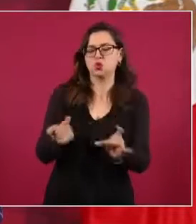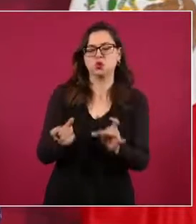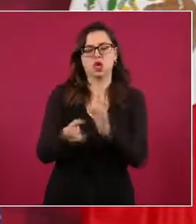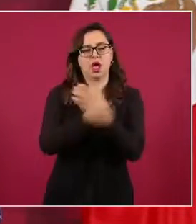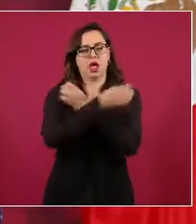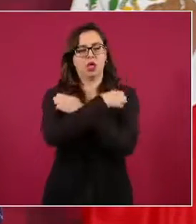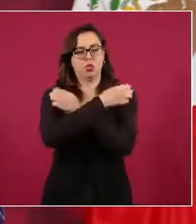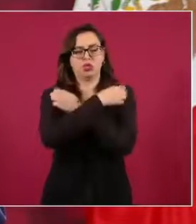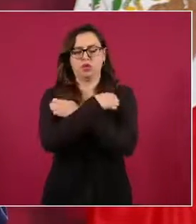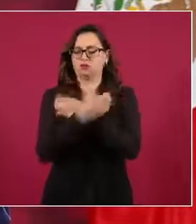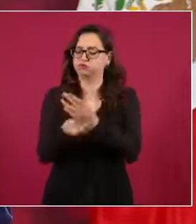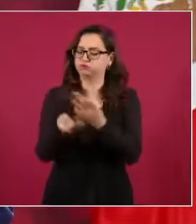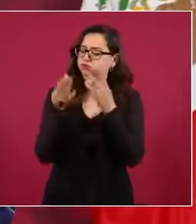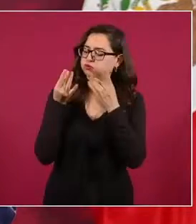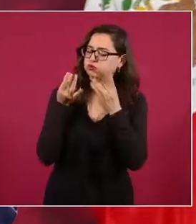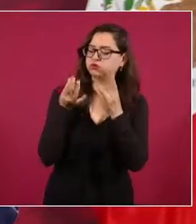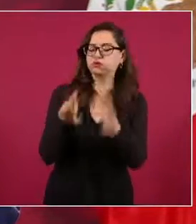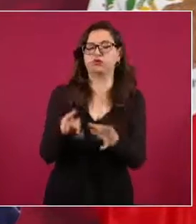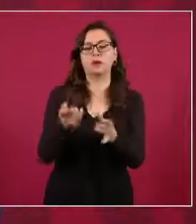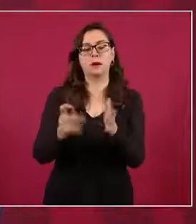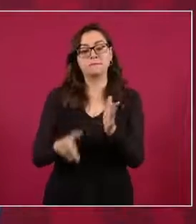de la calidad educativa,